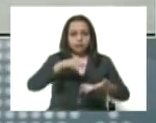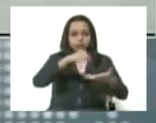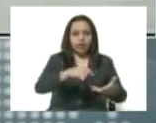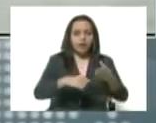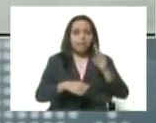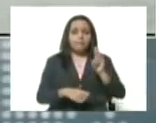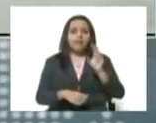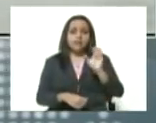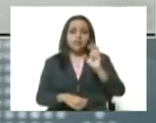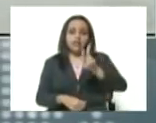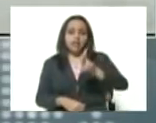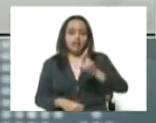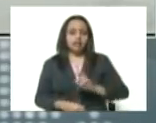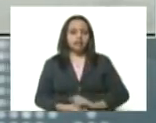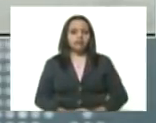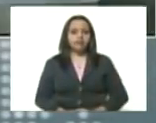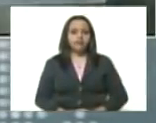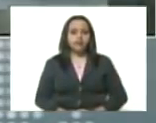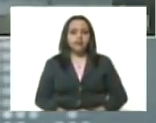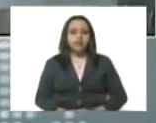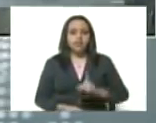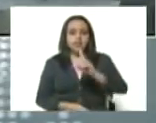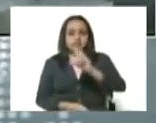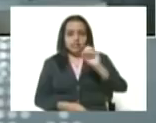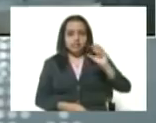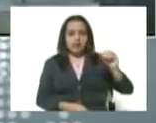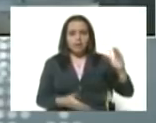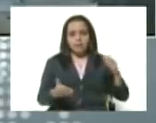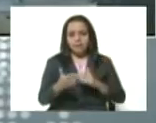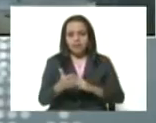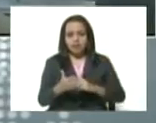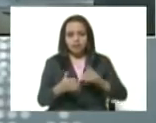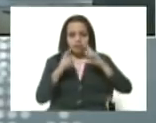pruebas PCR, 100.000 mascarillas,